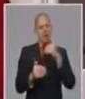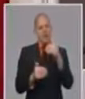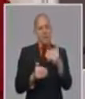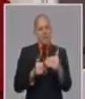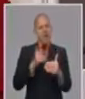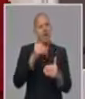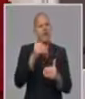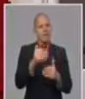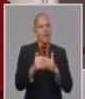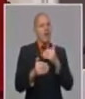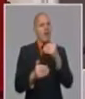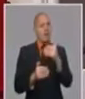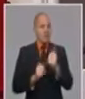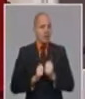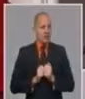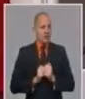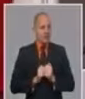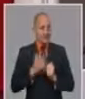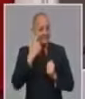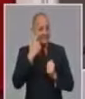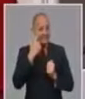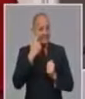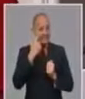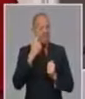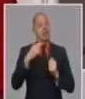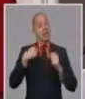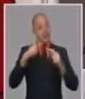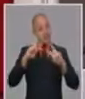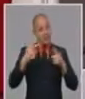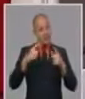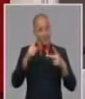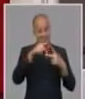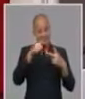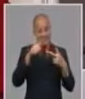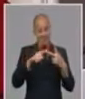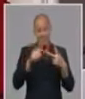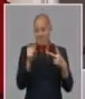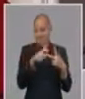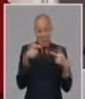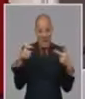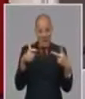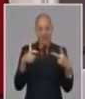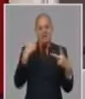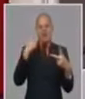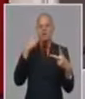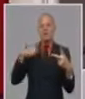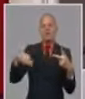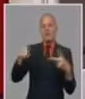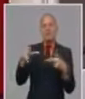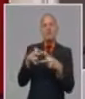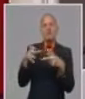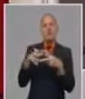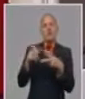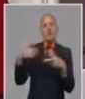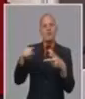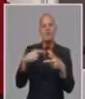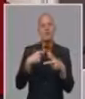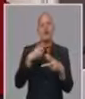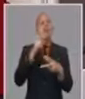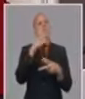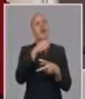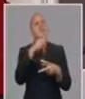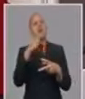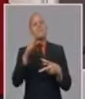dos especialidades que han demandado consultas ya mucho más especializadas, es el 50% de las consultas de